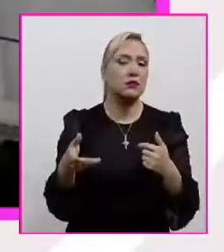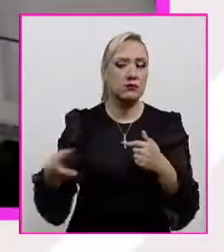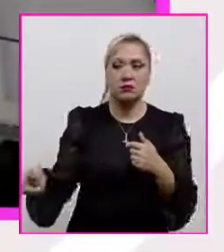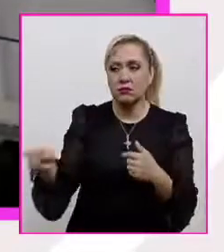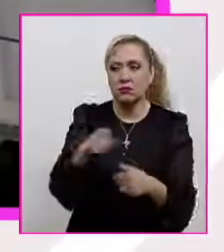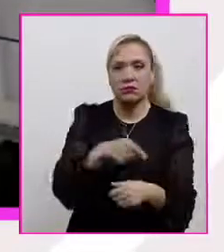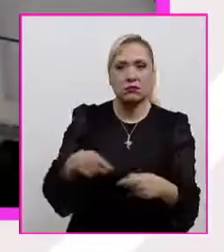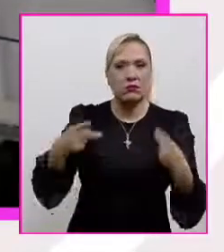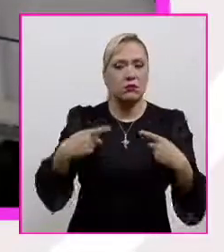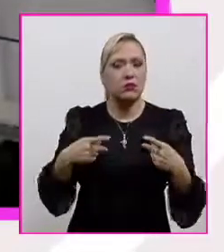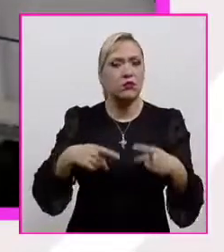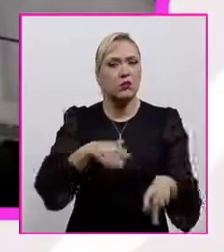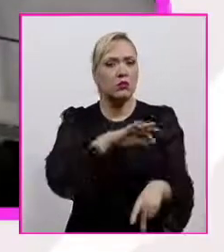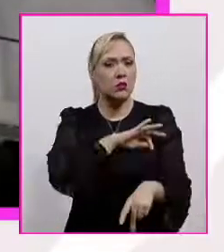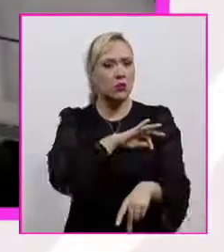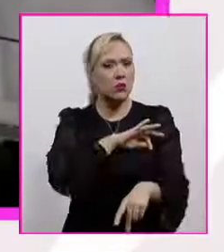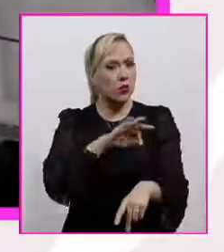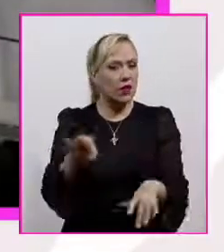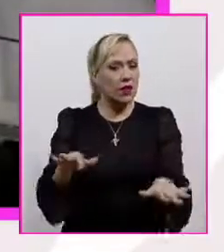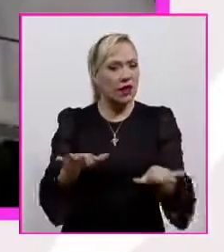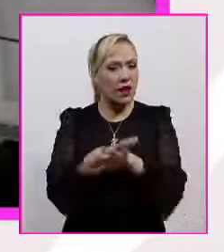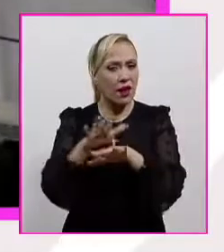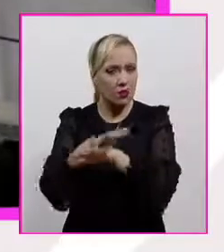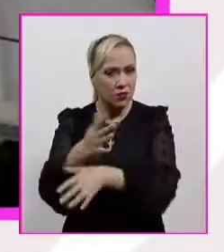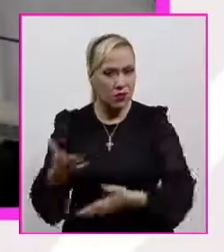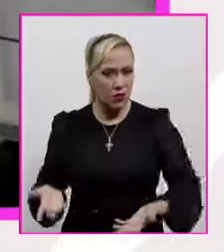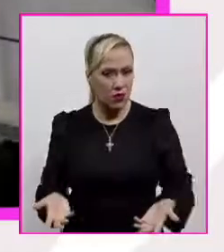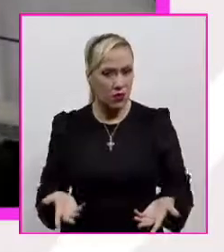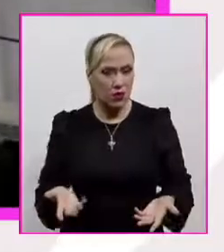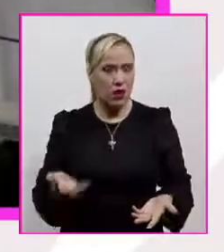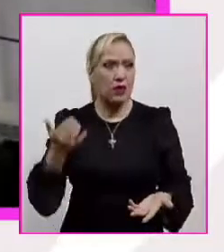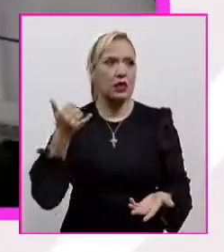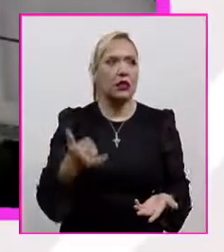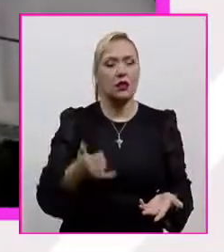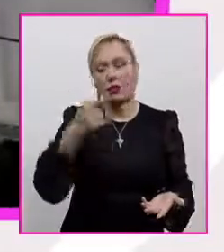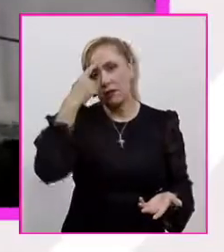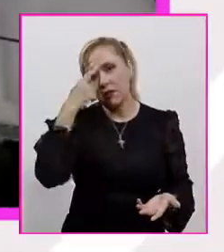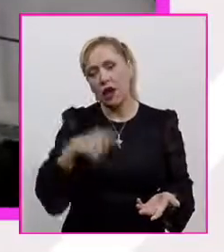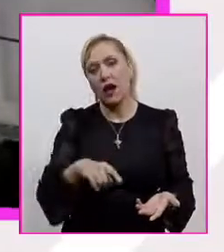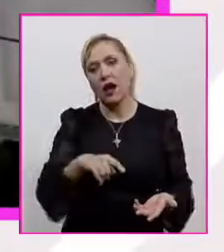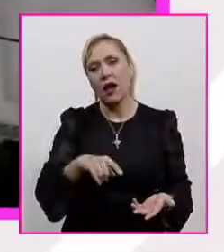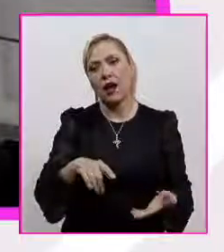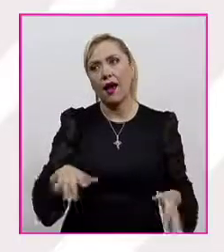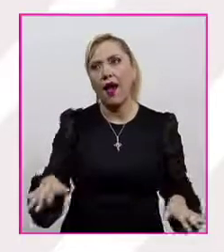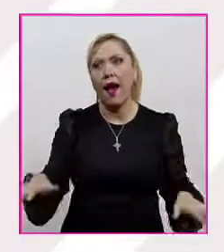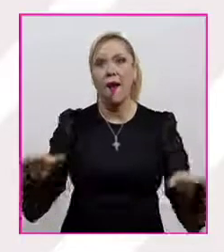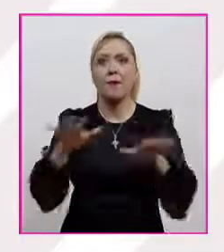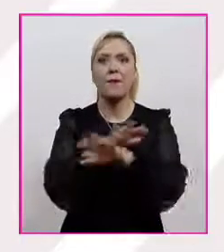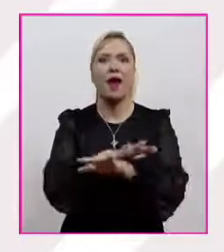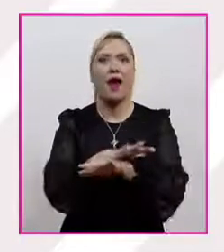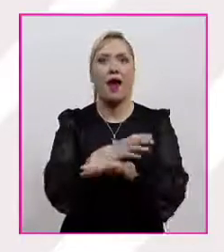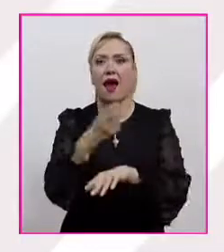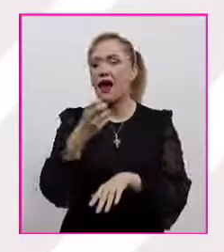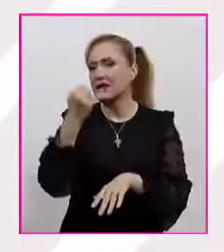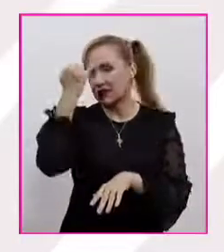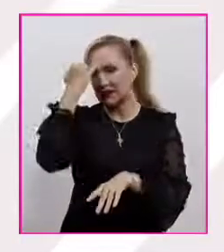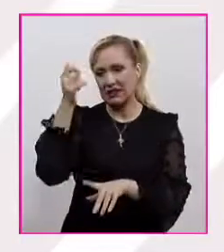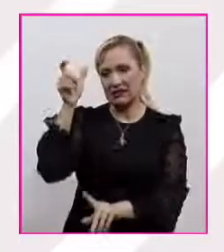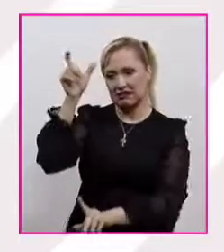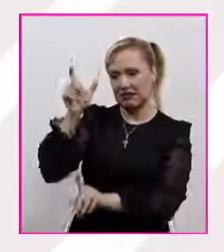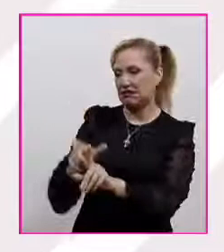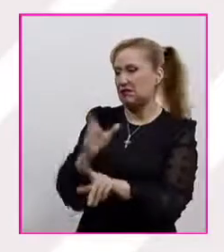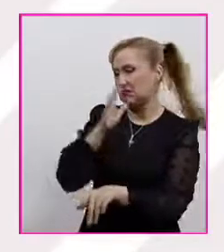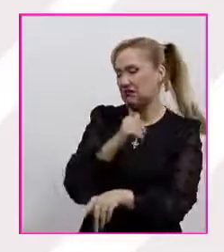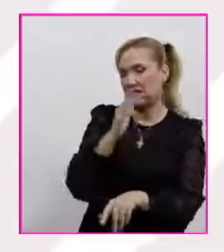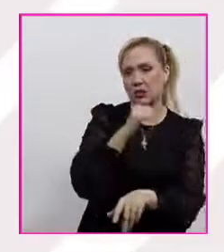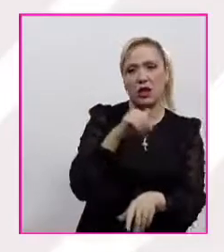las personas para poder generar estos cambios y para poder cambiar estos estereotipos que el día de